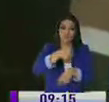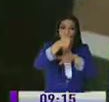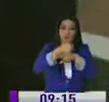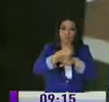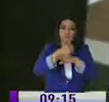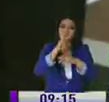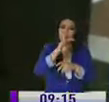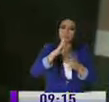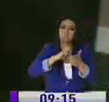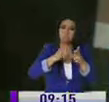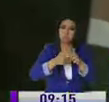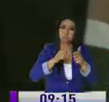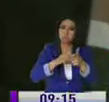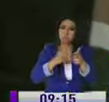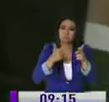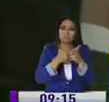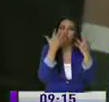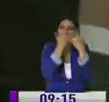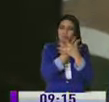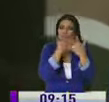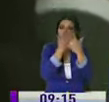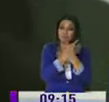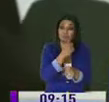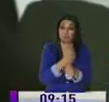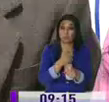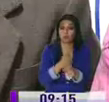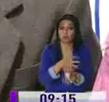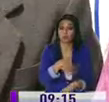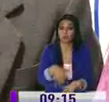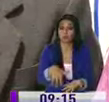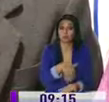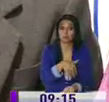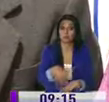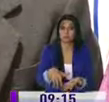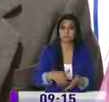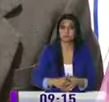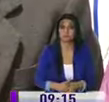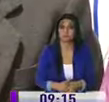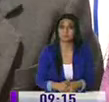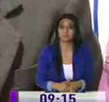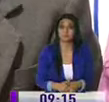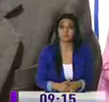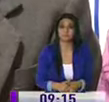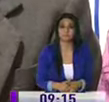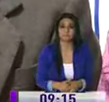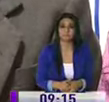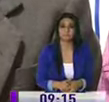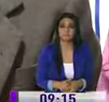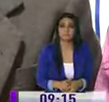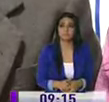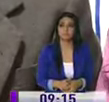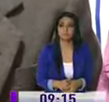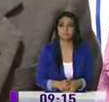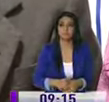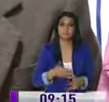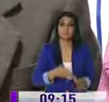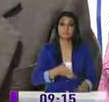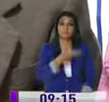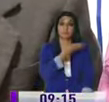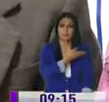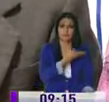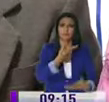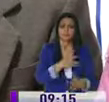que han desembocado en múltiples cuestionamientos en el cual ya se han visto algunas